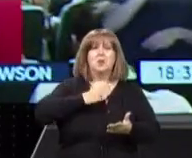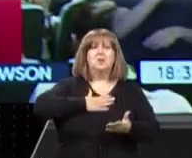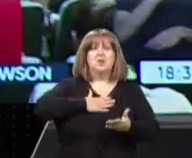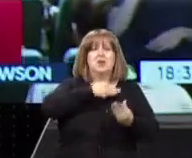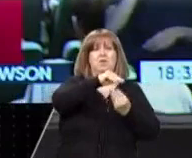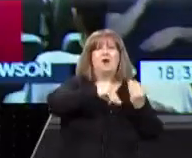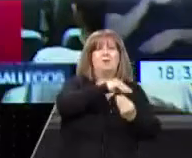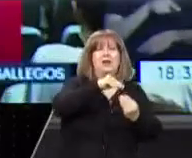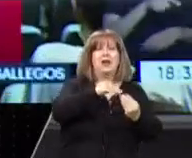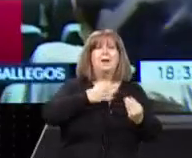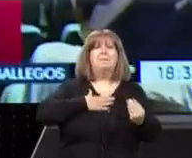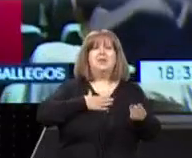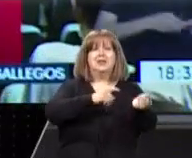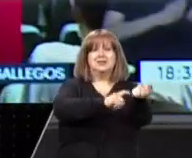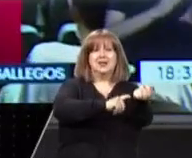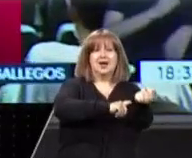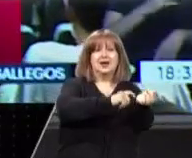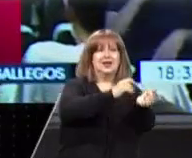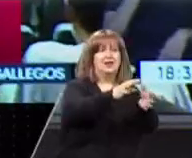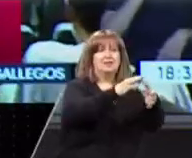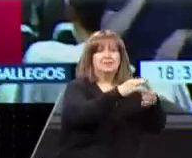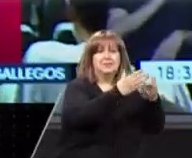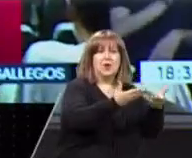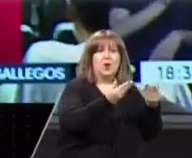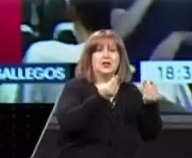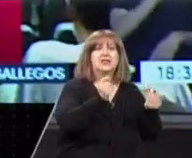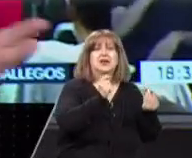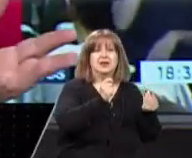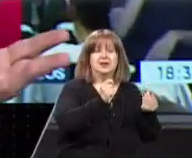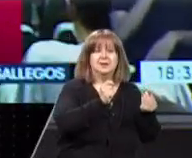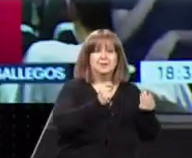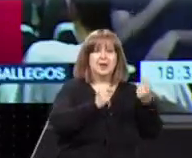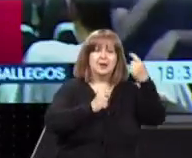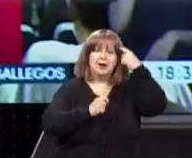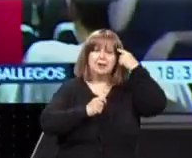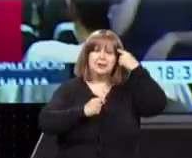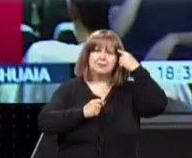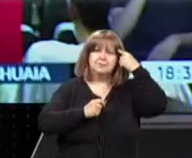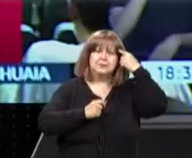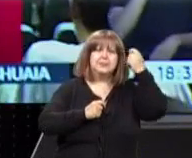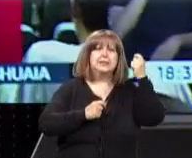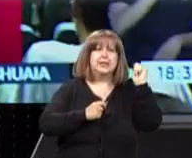identidad, sobre todo a esta altura de la vida, cuando ya ha transitado 40 y pico de años, claro, es decir, la mitad de su vida. Sí.